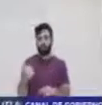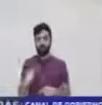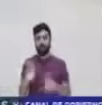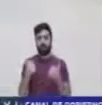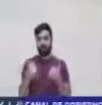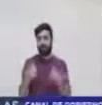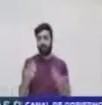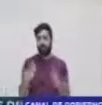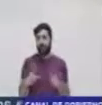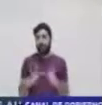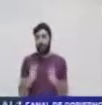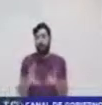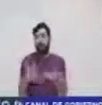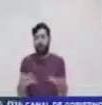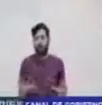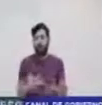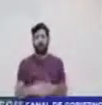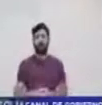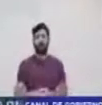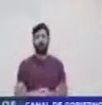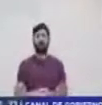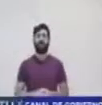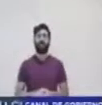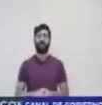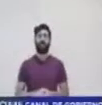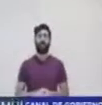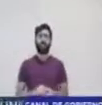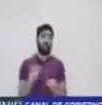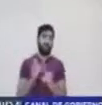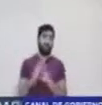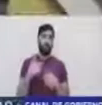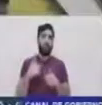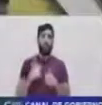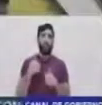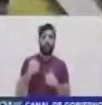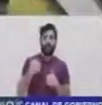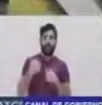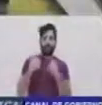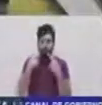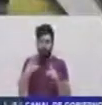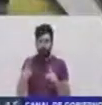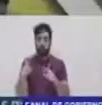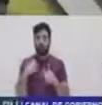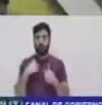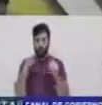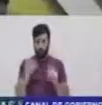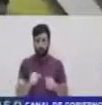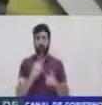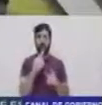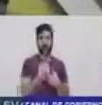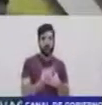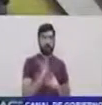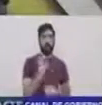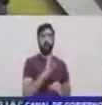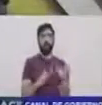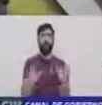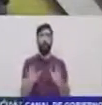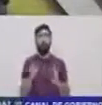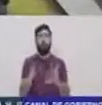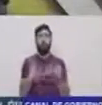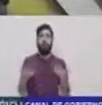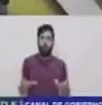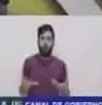decir en las redes o en el ámbito virtual, yo sería capaz de enseñarlo o de decirlo en mi